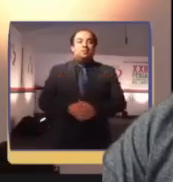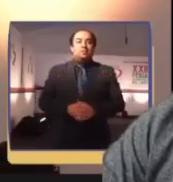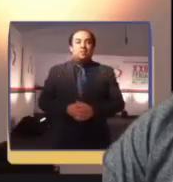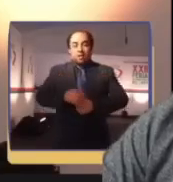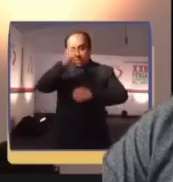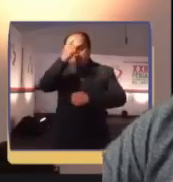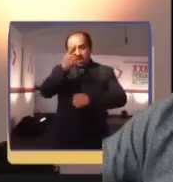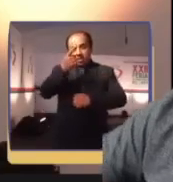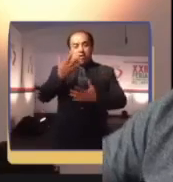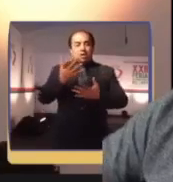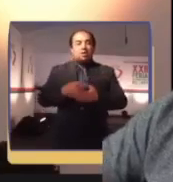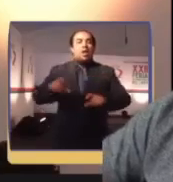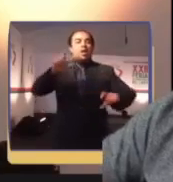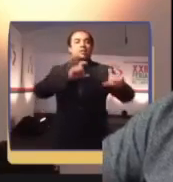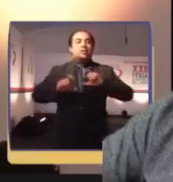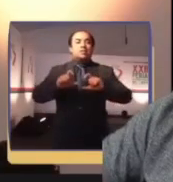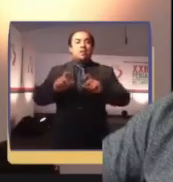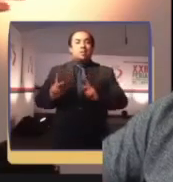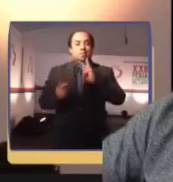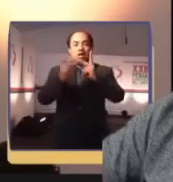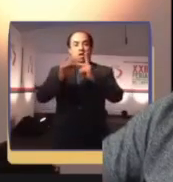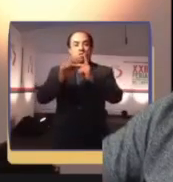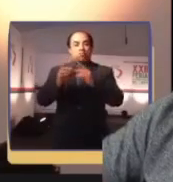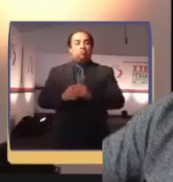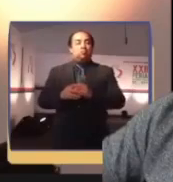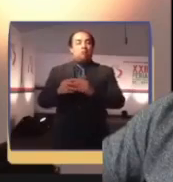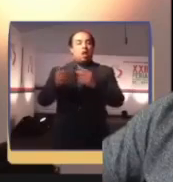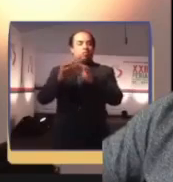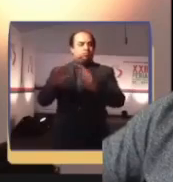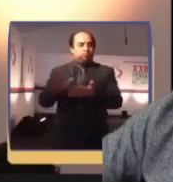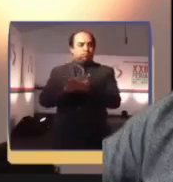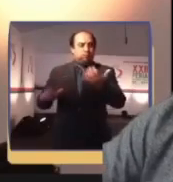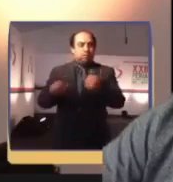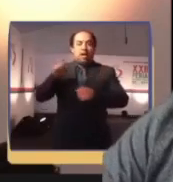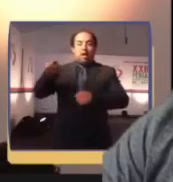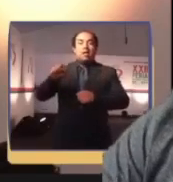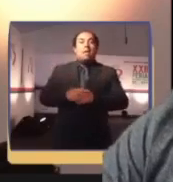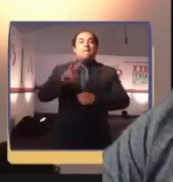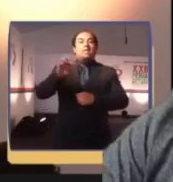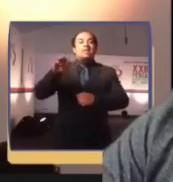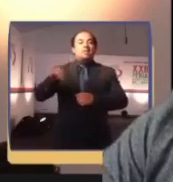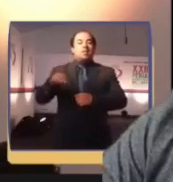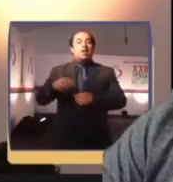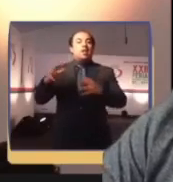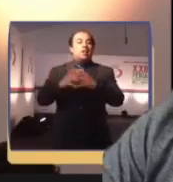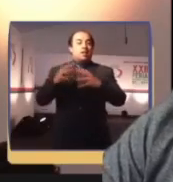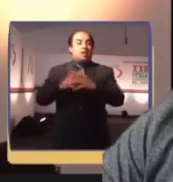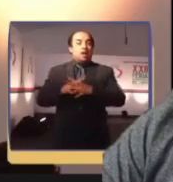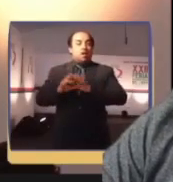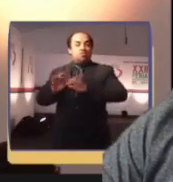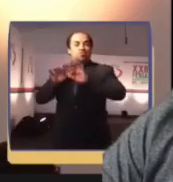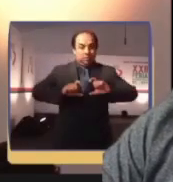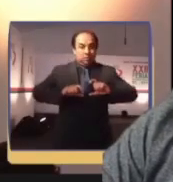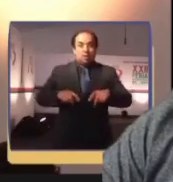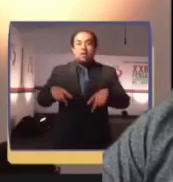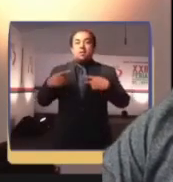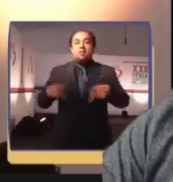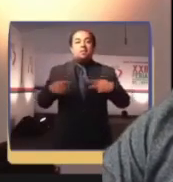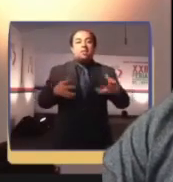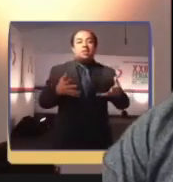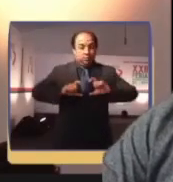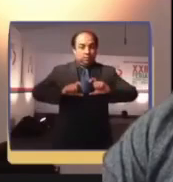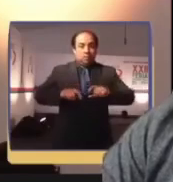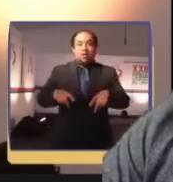se inventó como una herbicida para arrasar los campos en Vietnam durante la Guerra de invasión de Vietnam